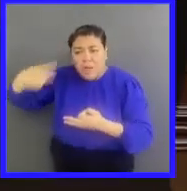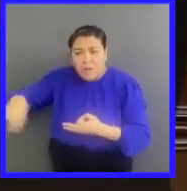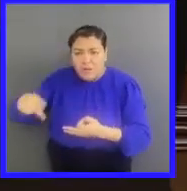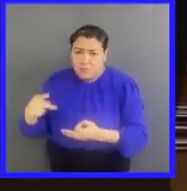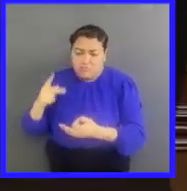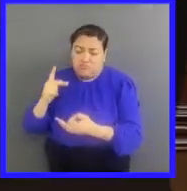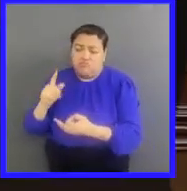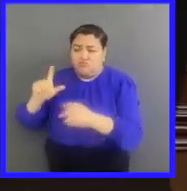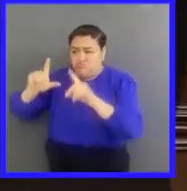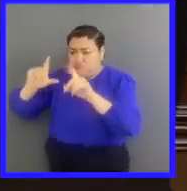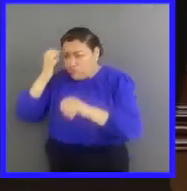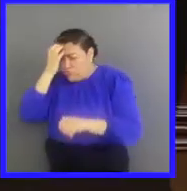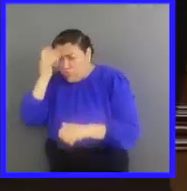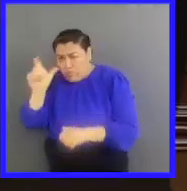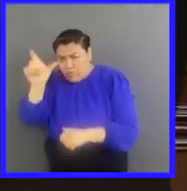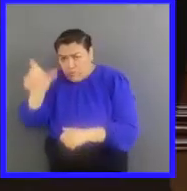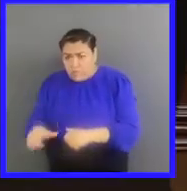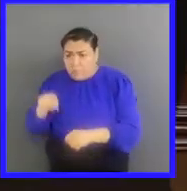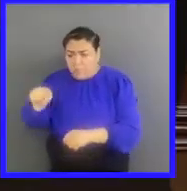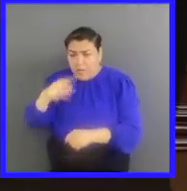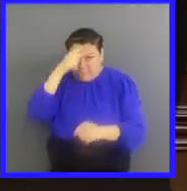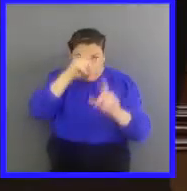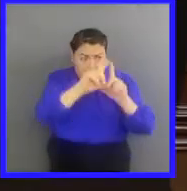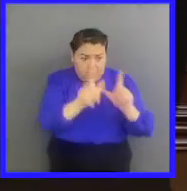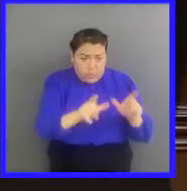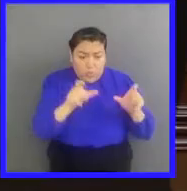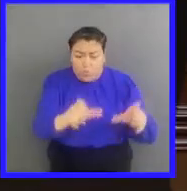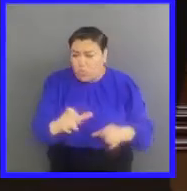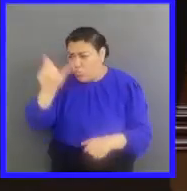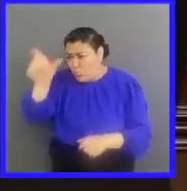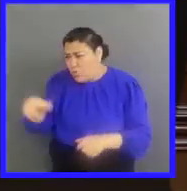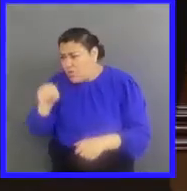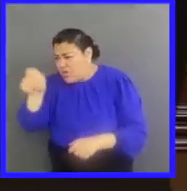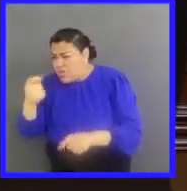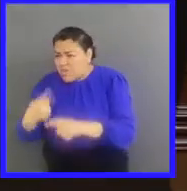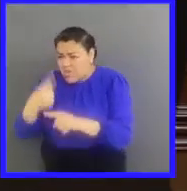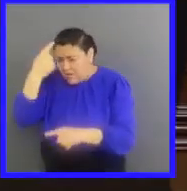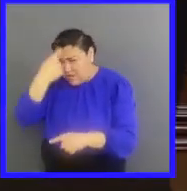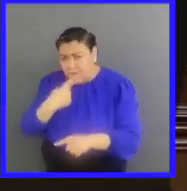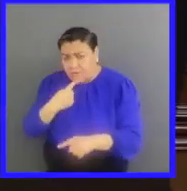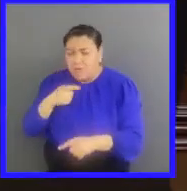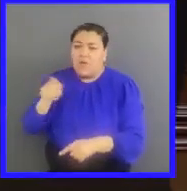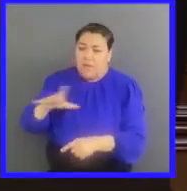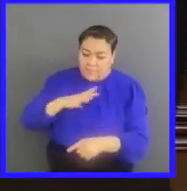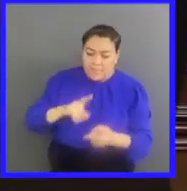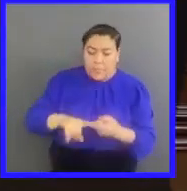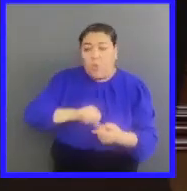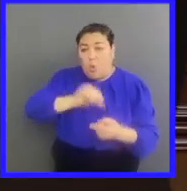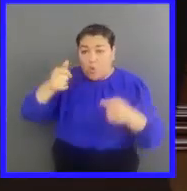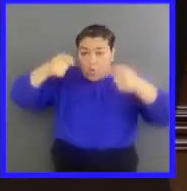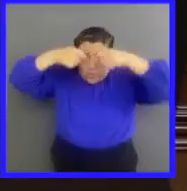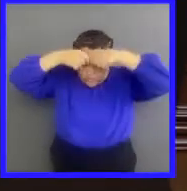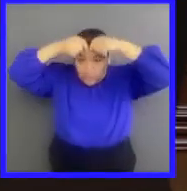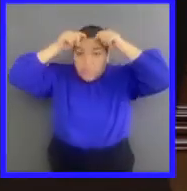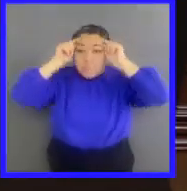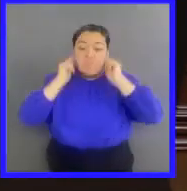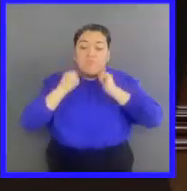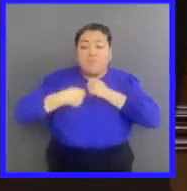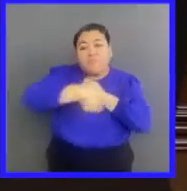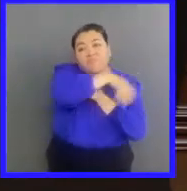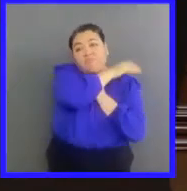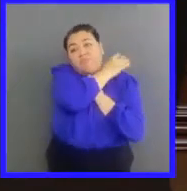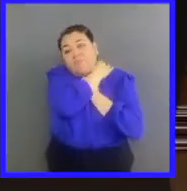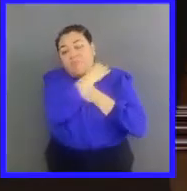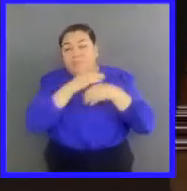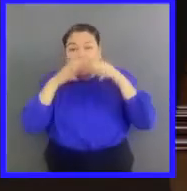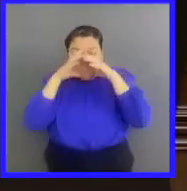de seguridad e identificación que persigue el reglamento, como admitir el uso de velo religioso siempre que el rostro permanezca